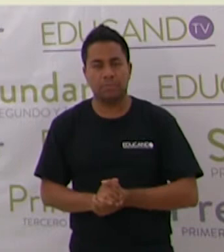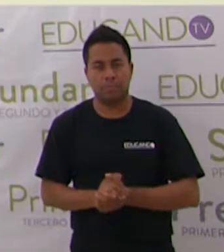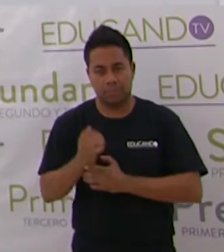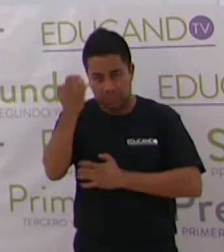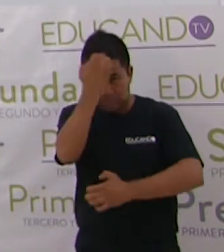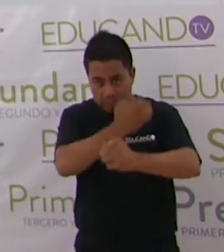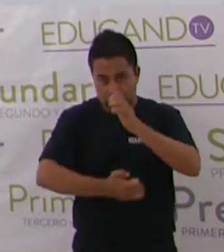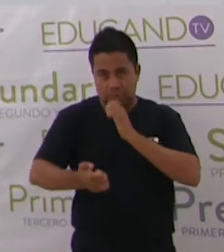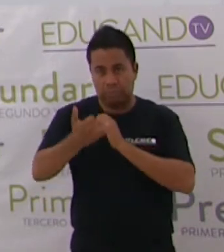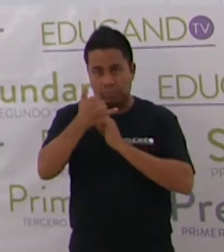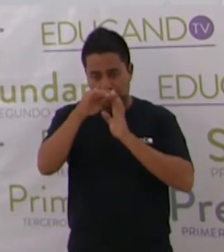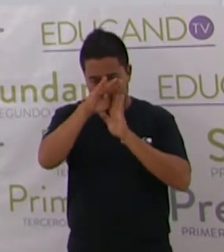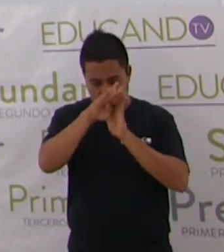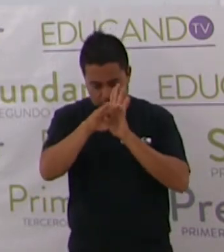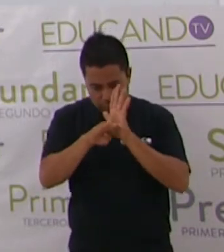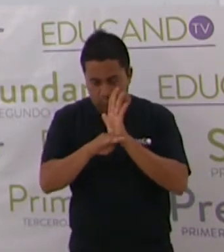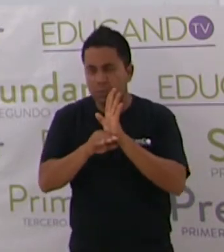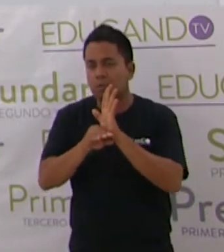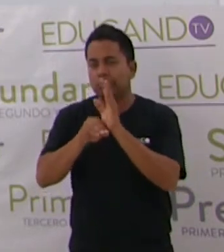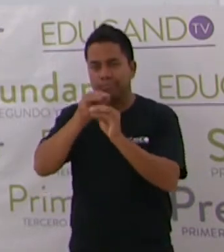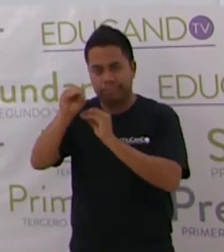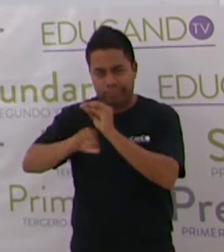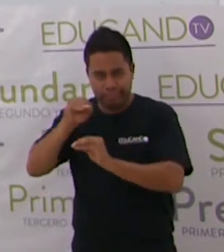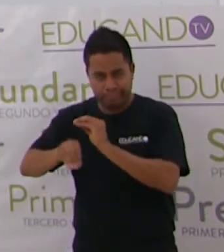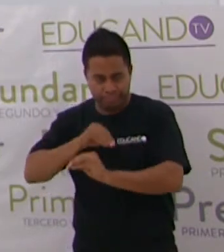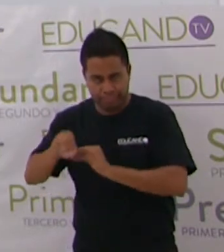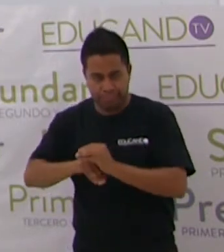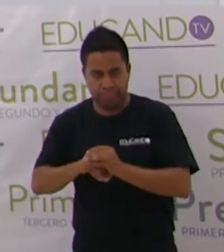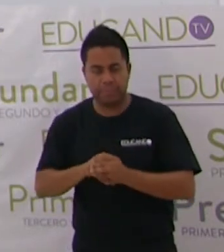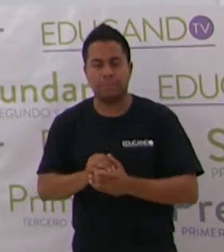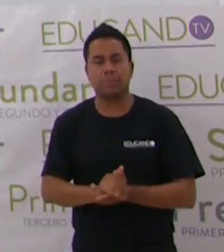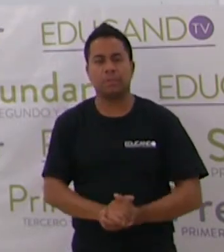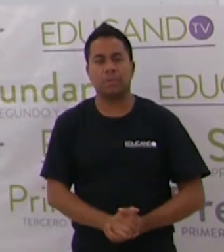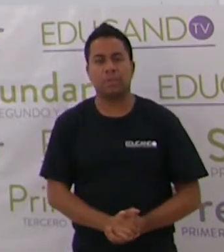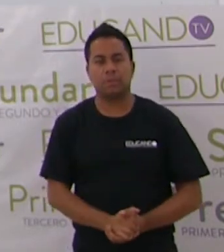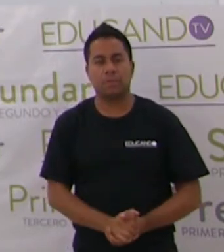Análisis y representación de datos. Existe